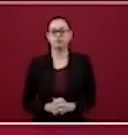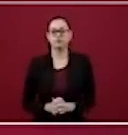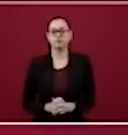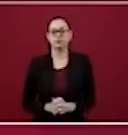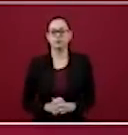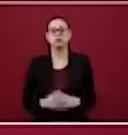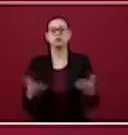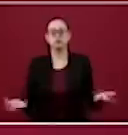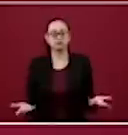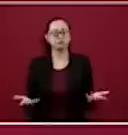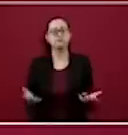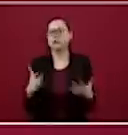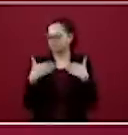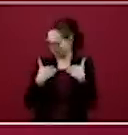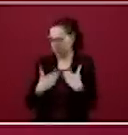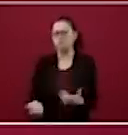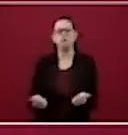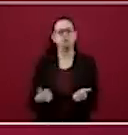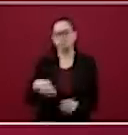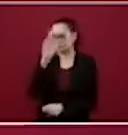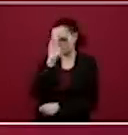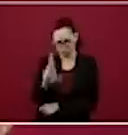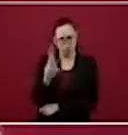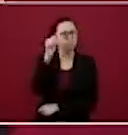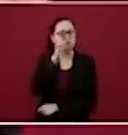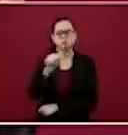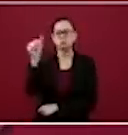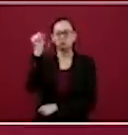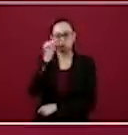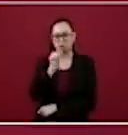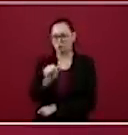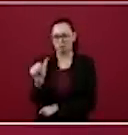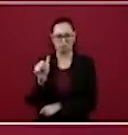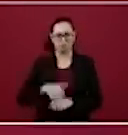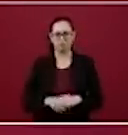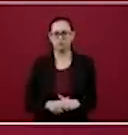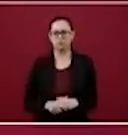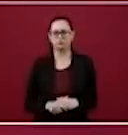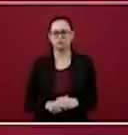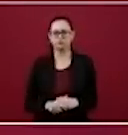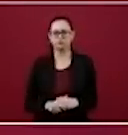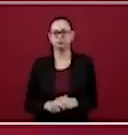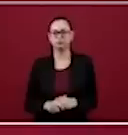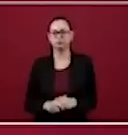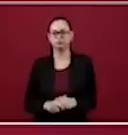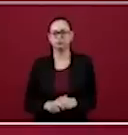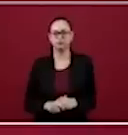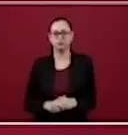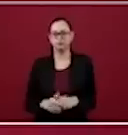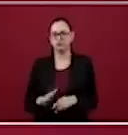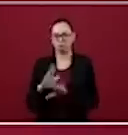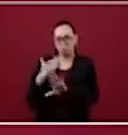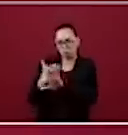nuestra comprensión, nuestro respeto, y no es confrontar a